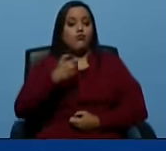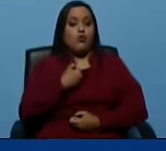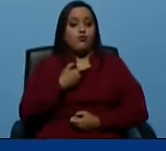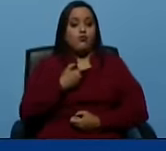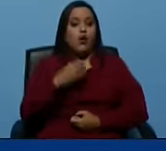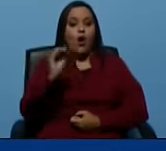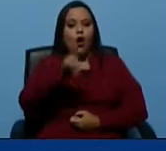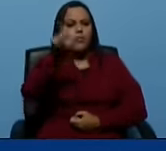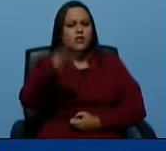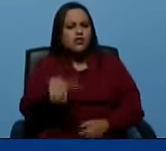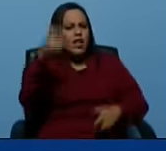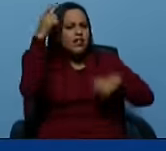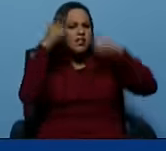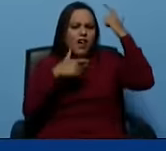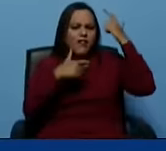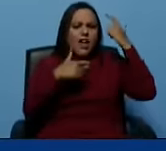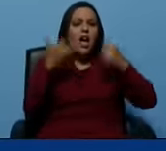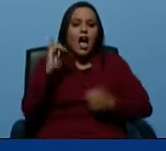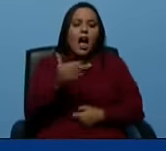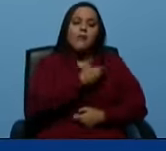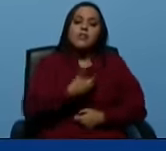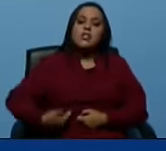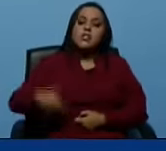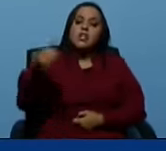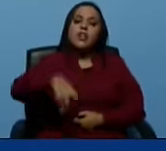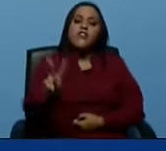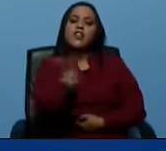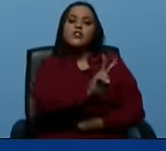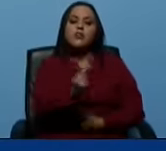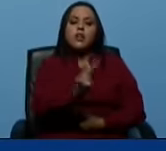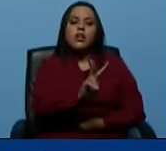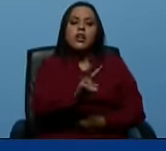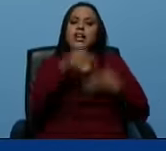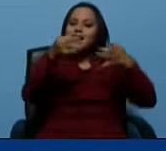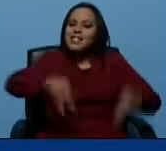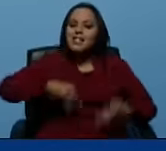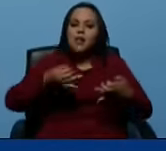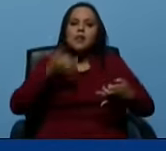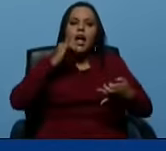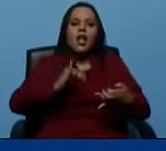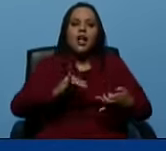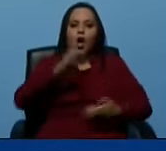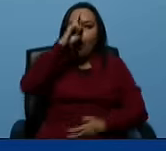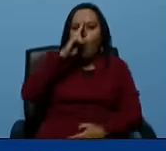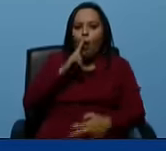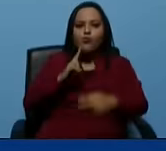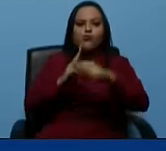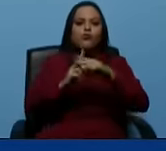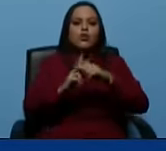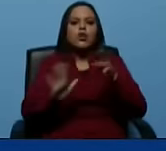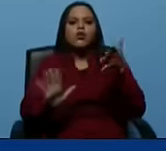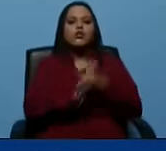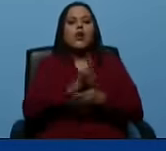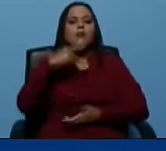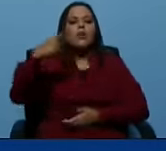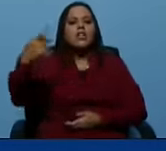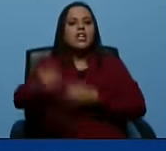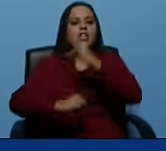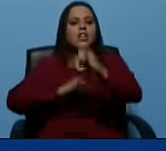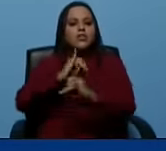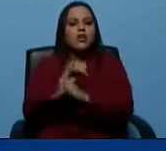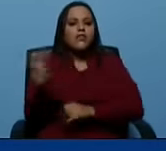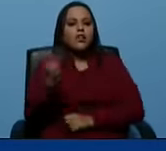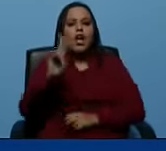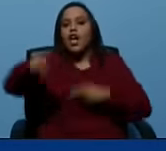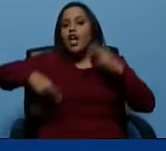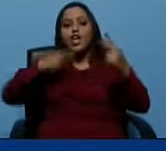un chavista, un bolivariano, sea presidente de Venezuela, siempre habrá dignidad en la política exterior de Venezuela y